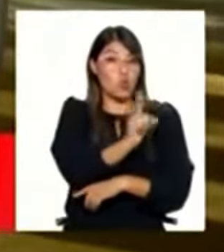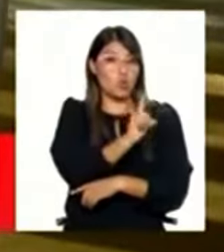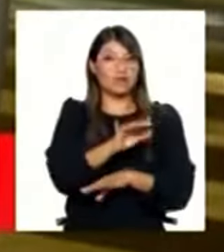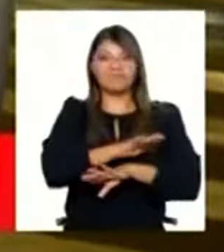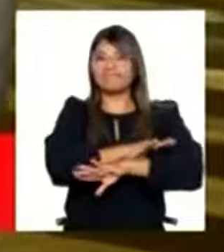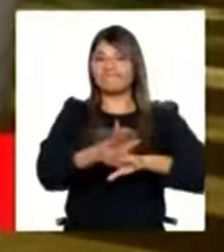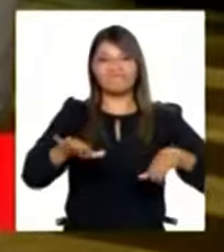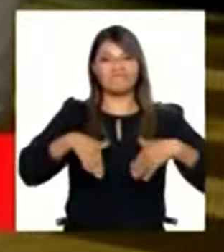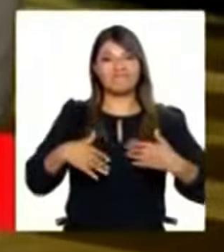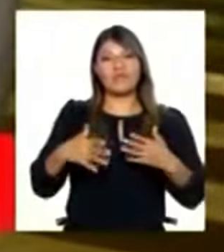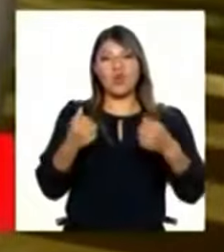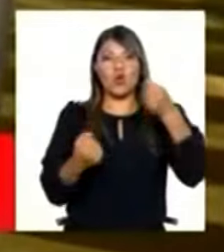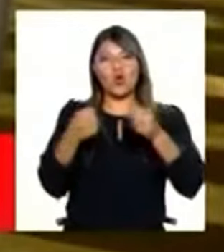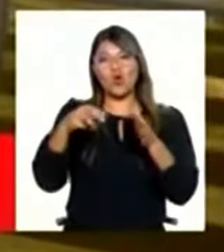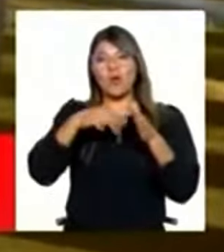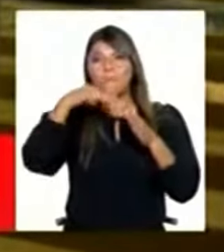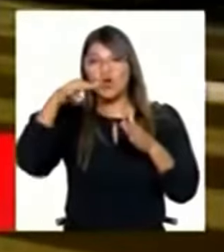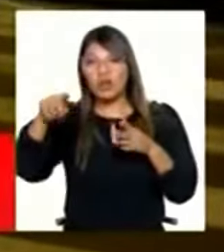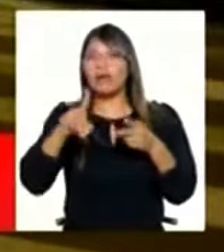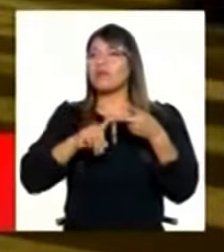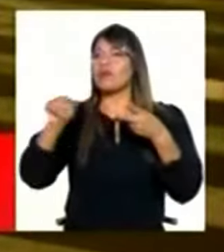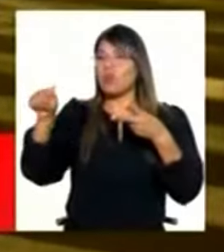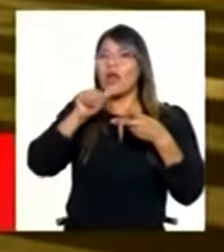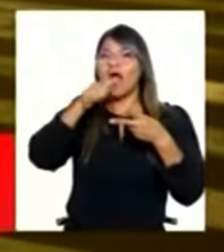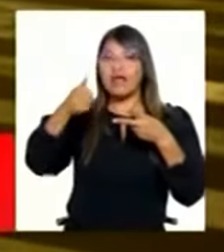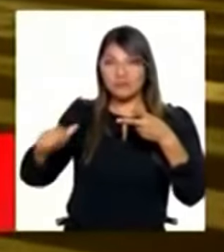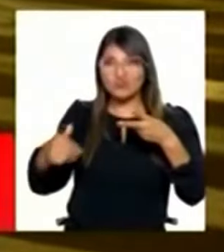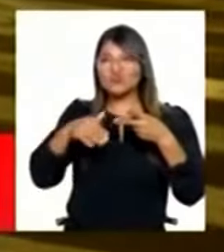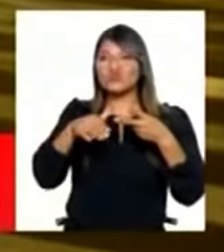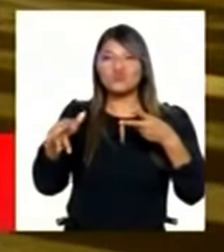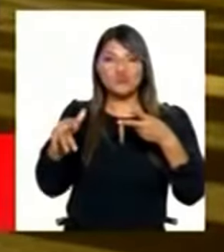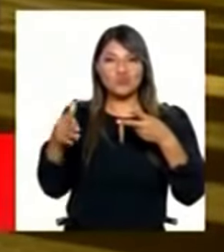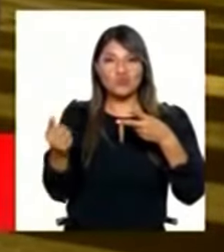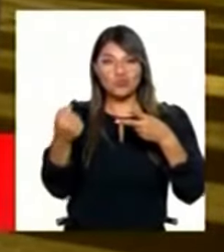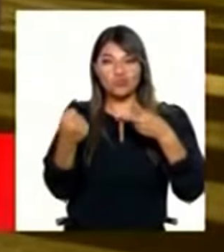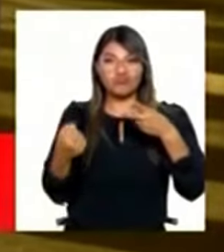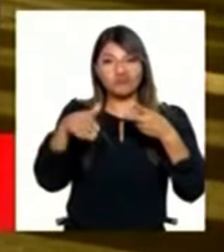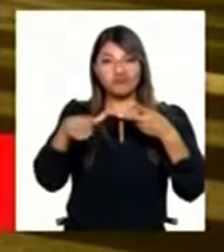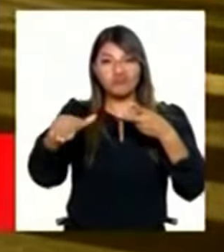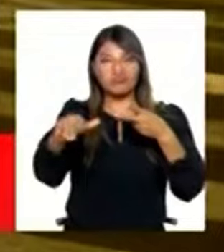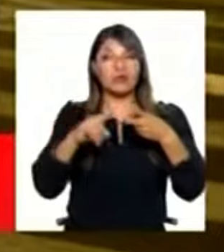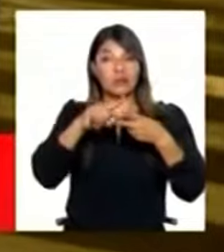operar el Corredor Morado. La misma suerte el Corredor Azul, nos acaba de informar Gerardo Hermosa, a